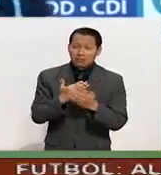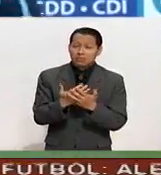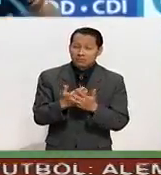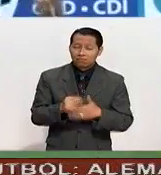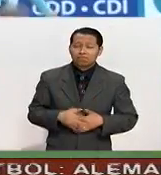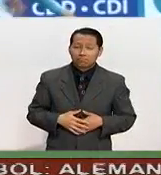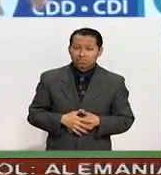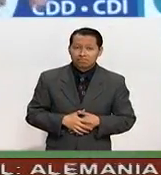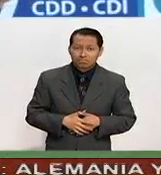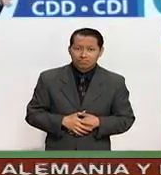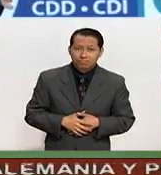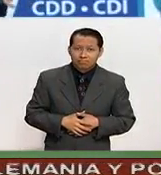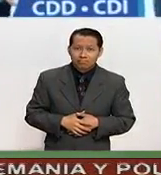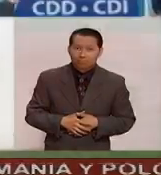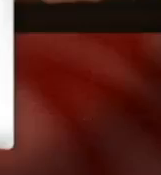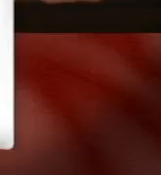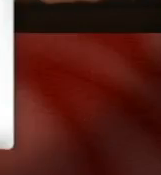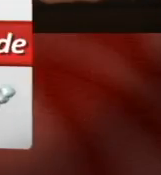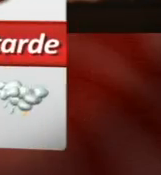esperados.